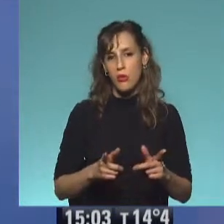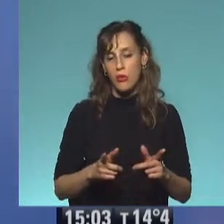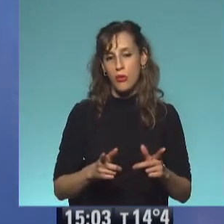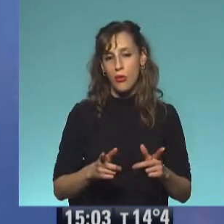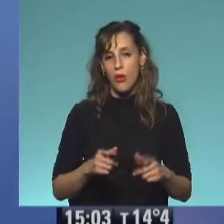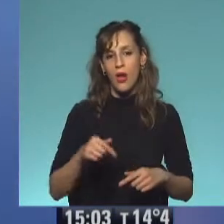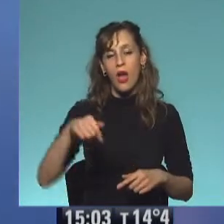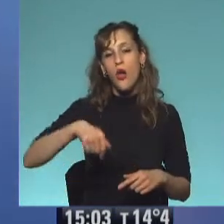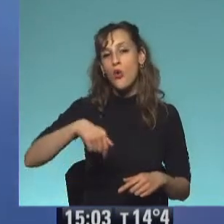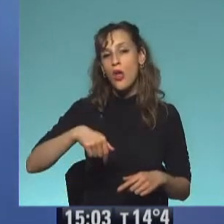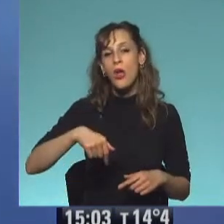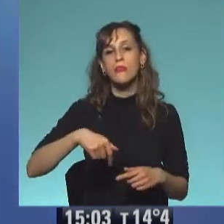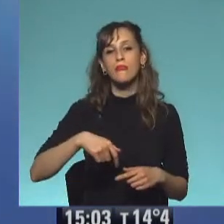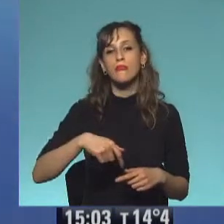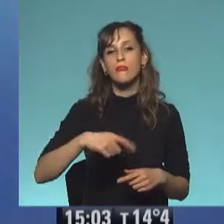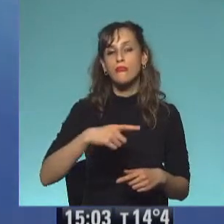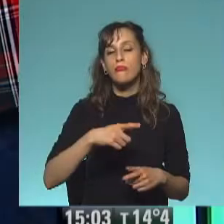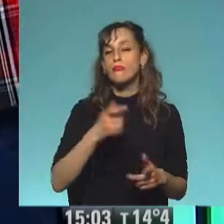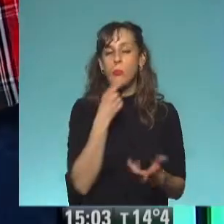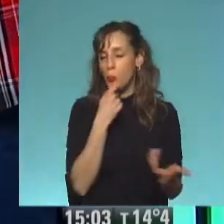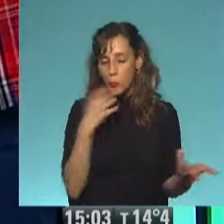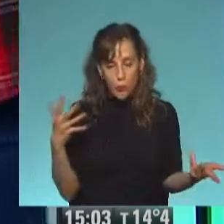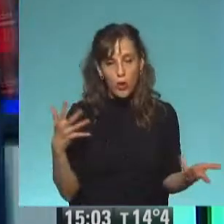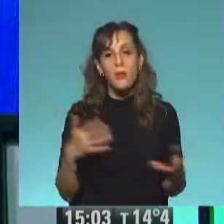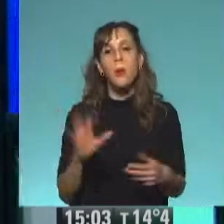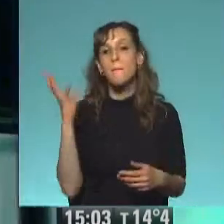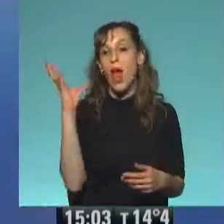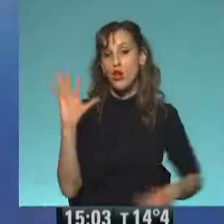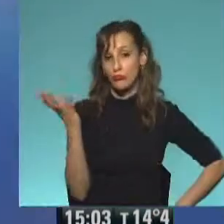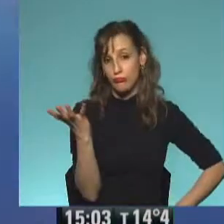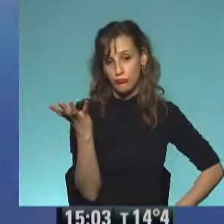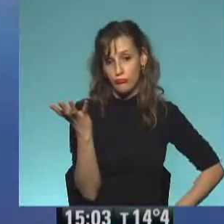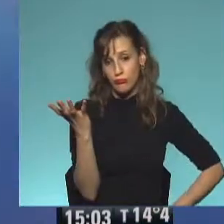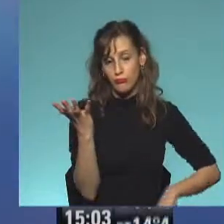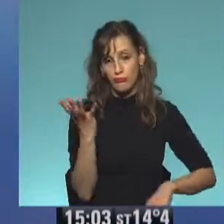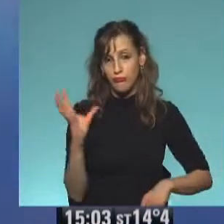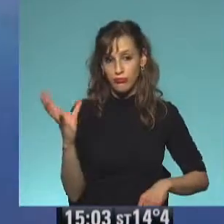alguna parte del cuerpo por ejemplo vamos a empezar fácil con la mano abajo